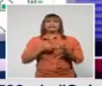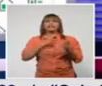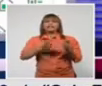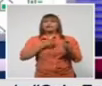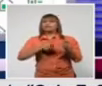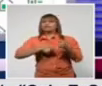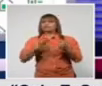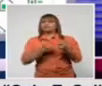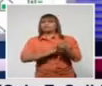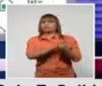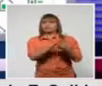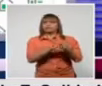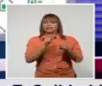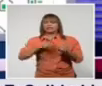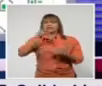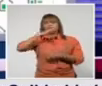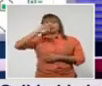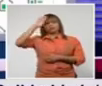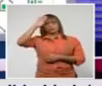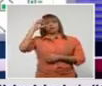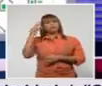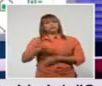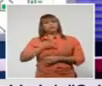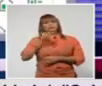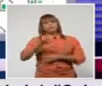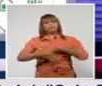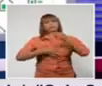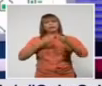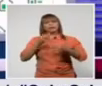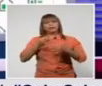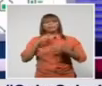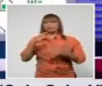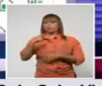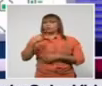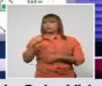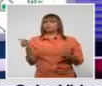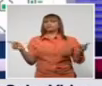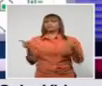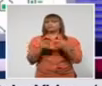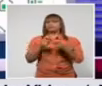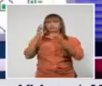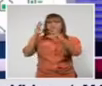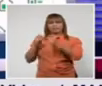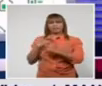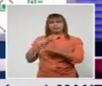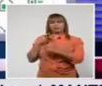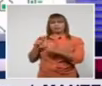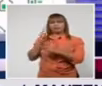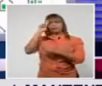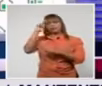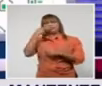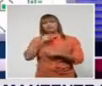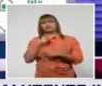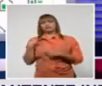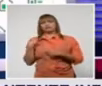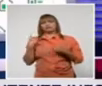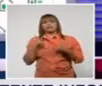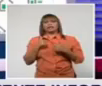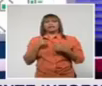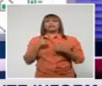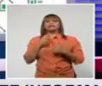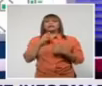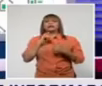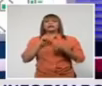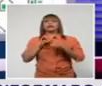pandemia en nuestro país. Como habitualmente hacemos, vamos a un resumen de los datos aportados por el director de Epidemiología del Ministerio de